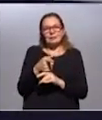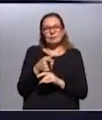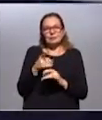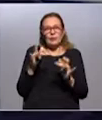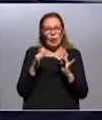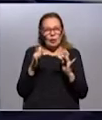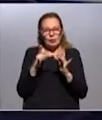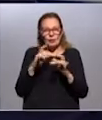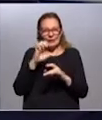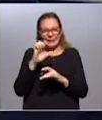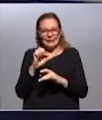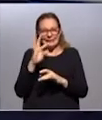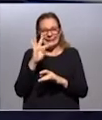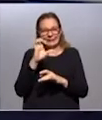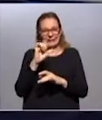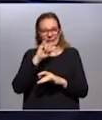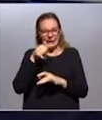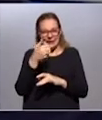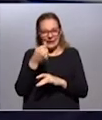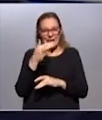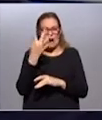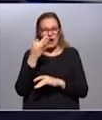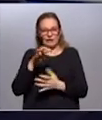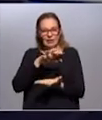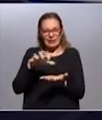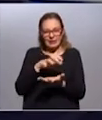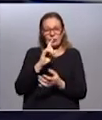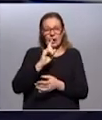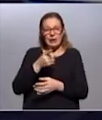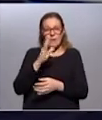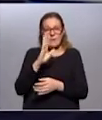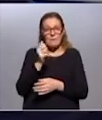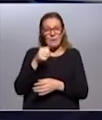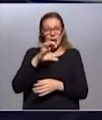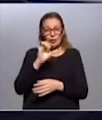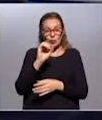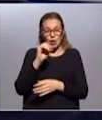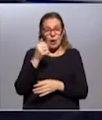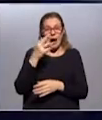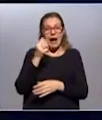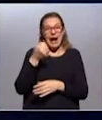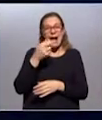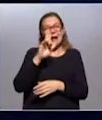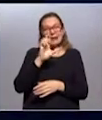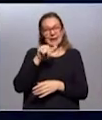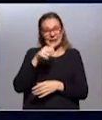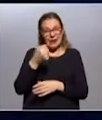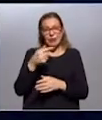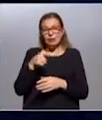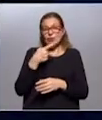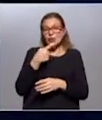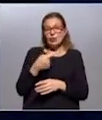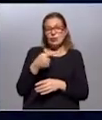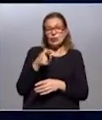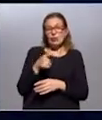coordinadora de la teja la efe del cerro y la g del paso de la arena en sus plenarios de coordinadora definieron